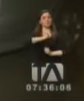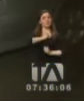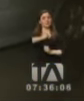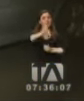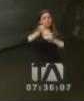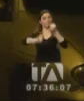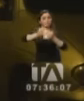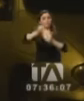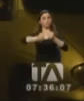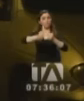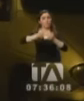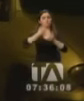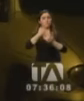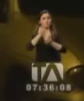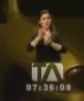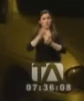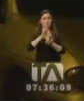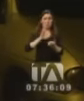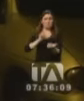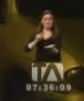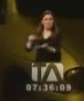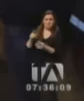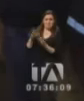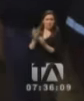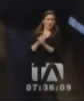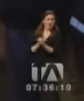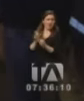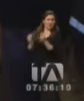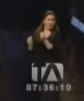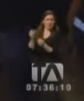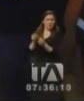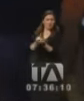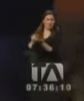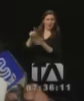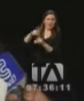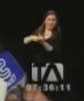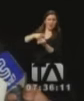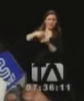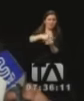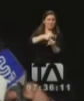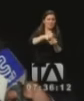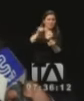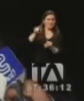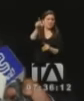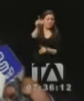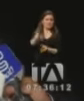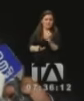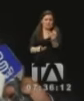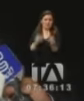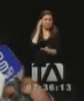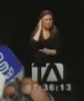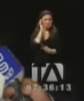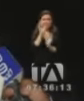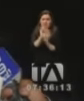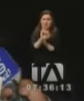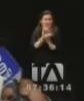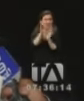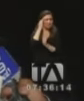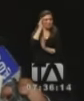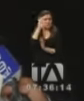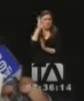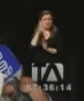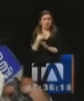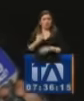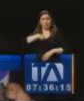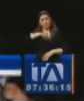con esta operación afirmó que él alquilaba los automotores para realizar recorridos. Hemos colaborado en todo lo posible, están aquí los